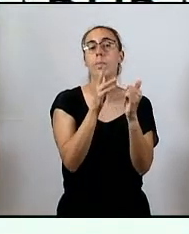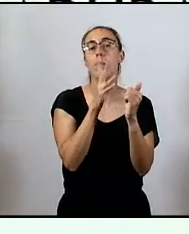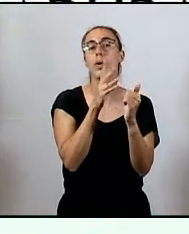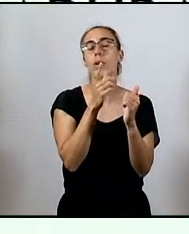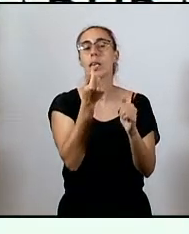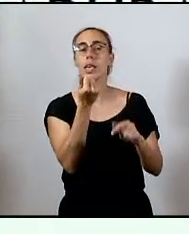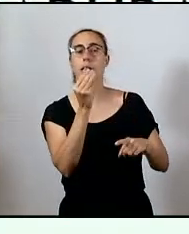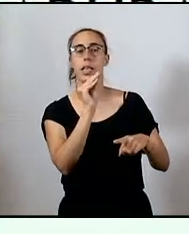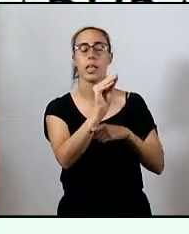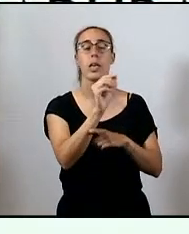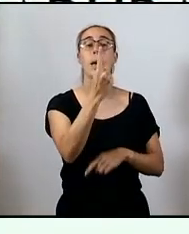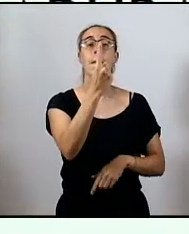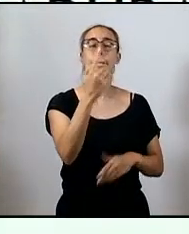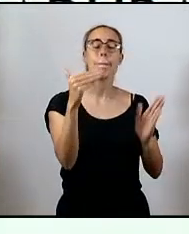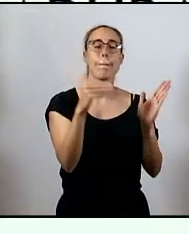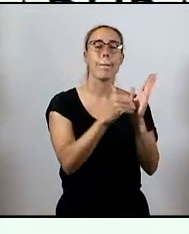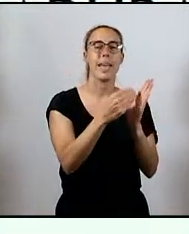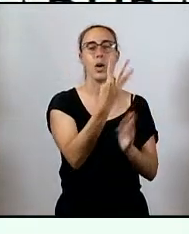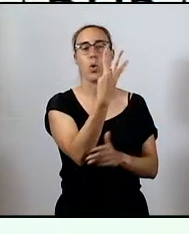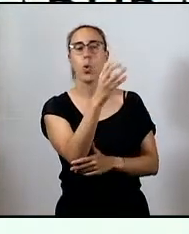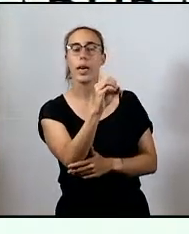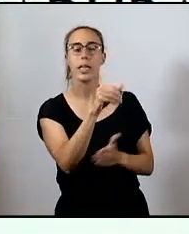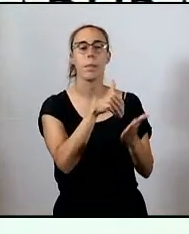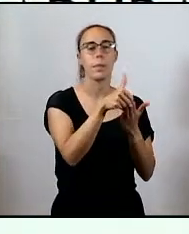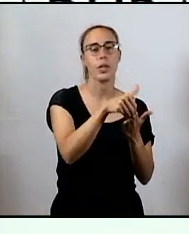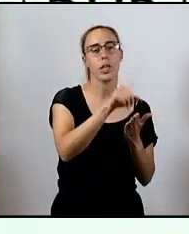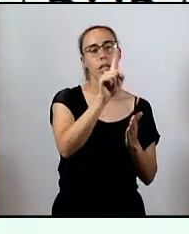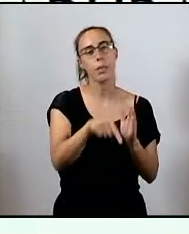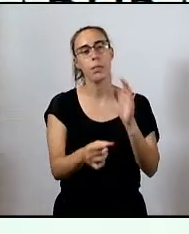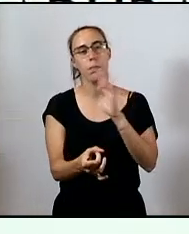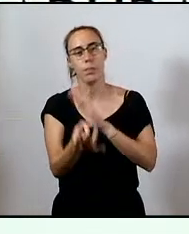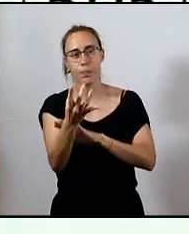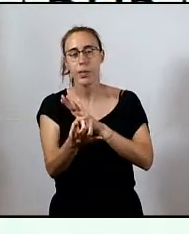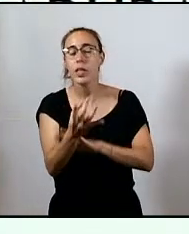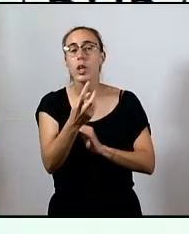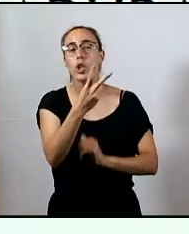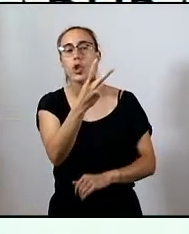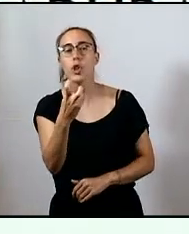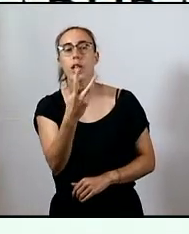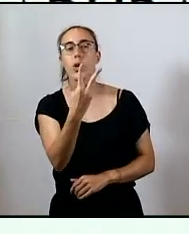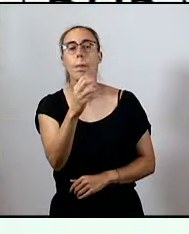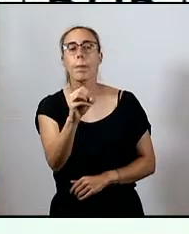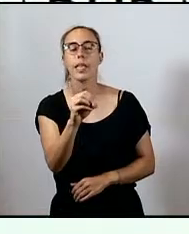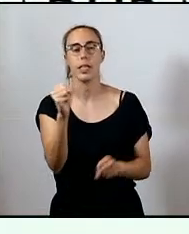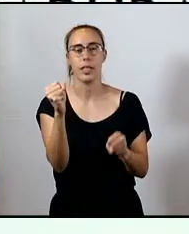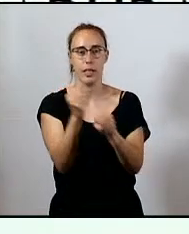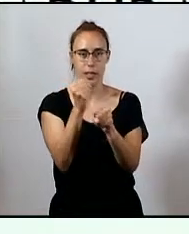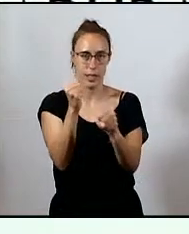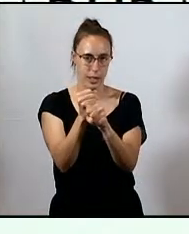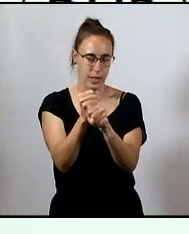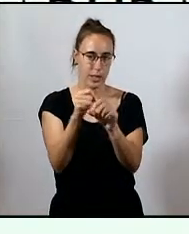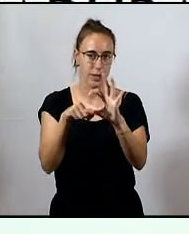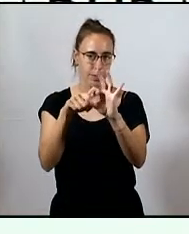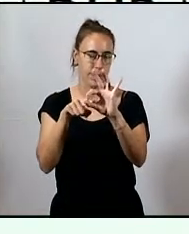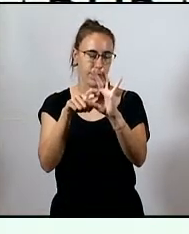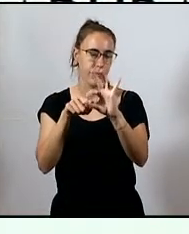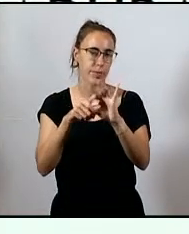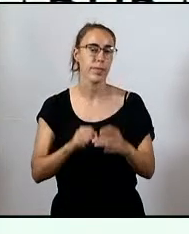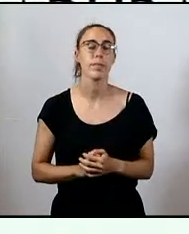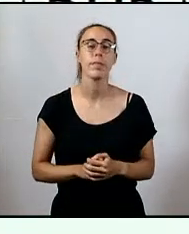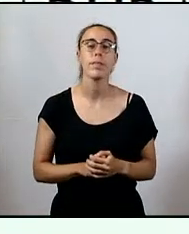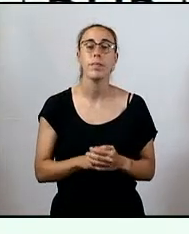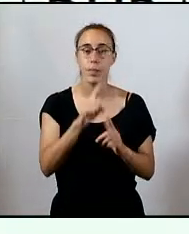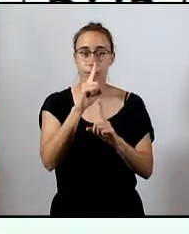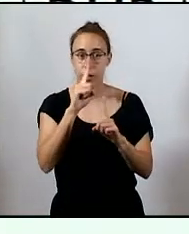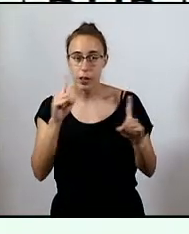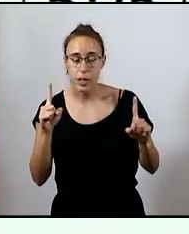1.040 millones de euros y una previsión de 220 puestos de trabajo en su primer año de actividad. La declaración de un